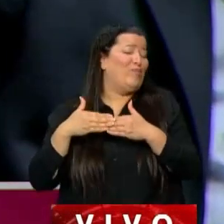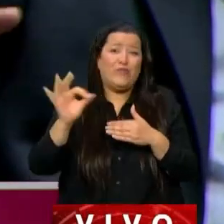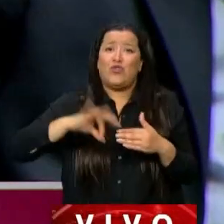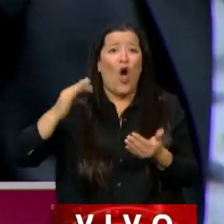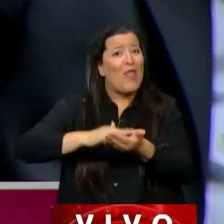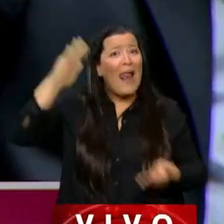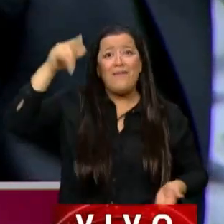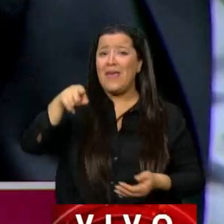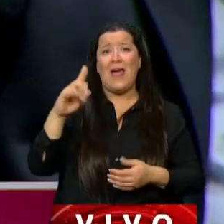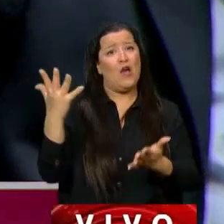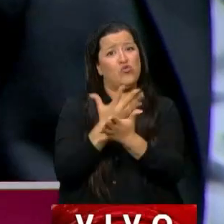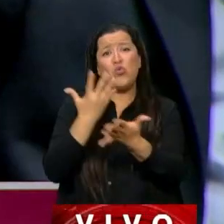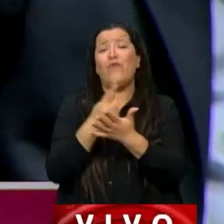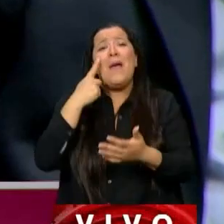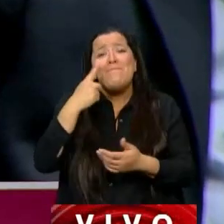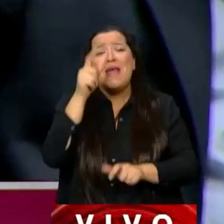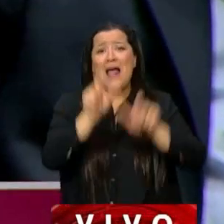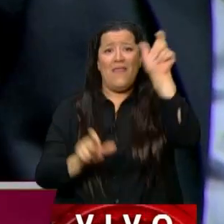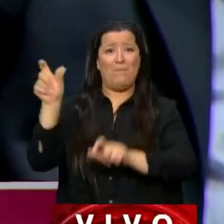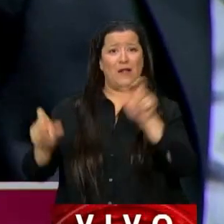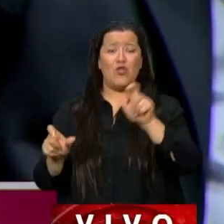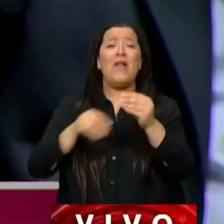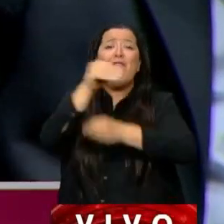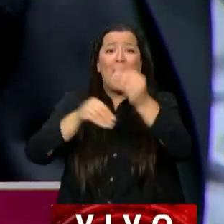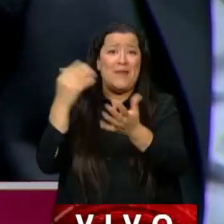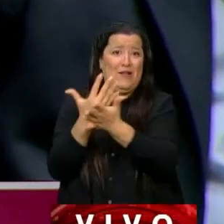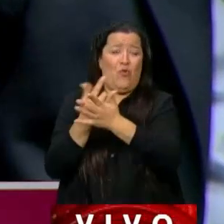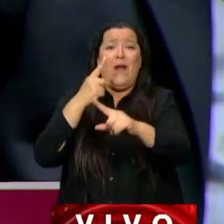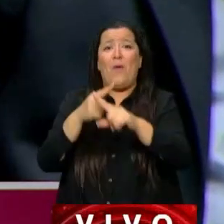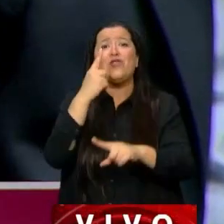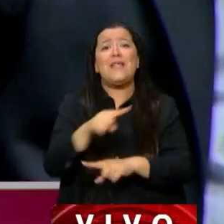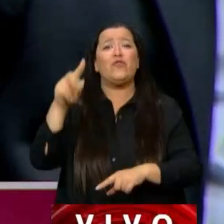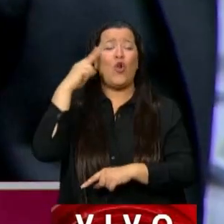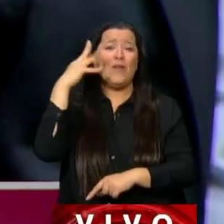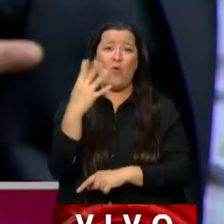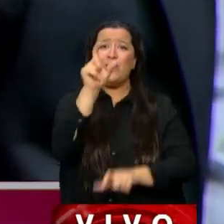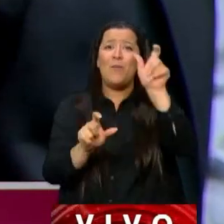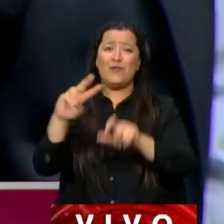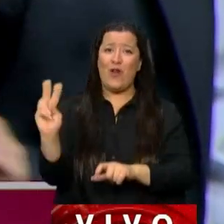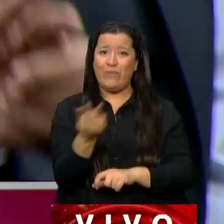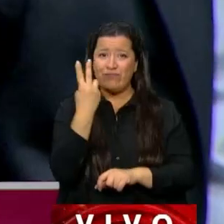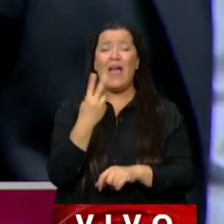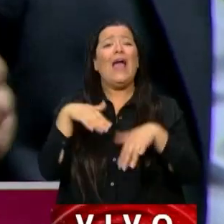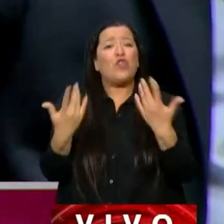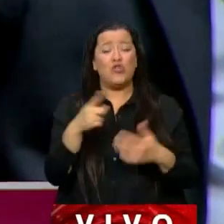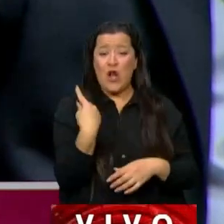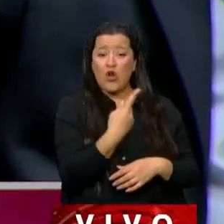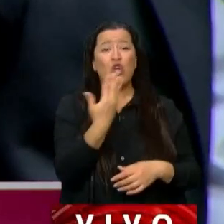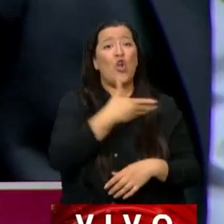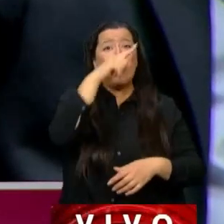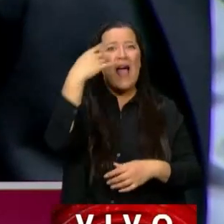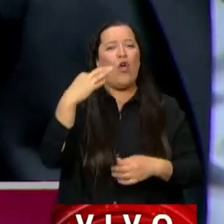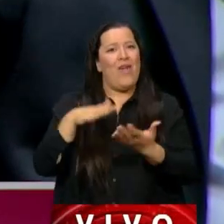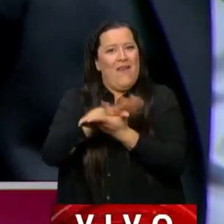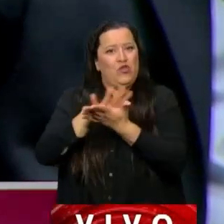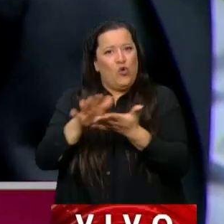vida muchísimos miles de personas, muchísimas familias. Entonces, esta reparación que les debemos desde el